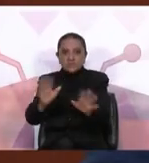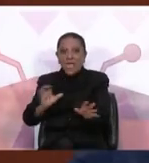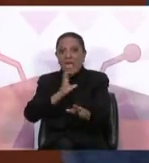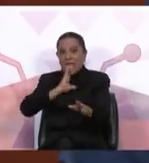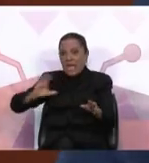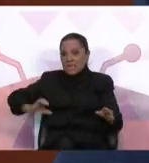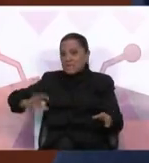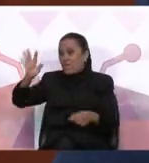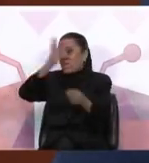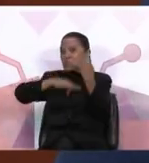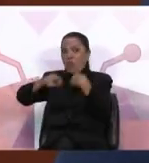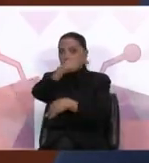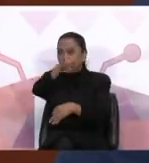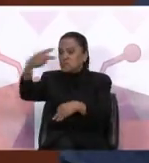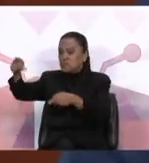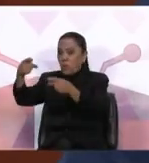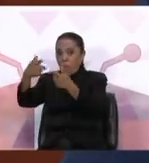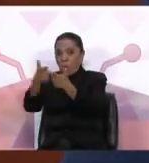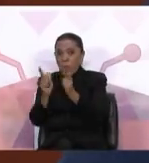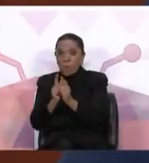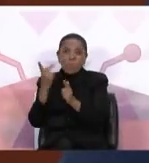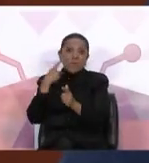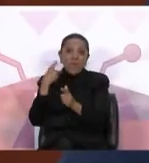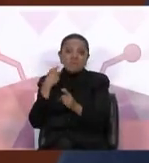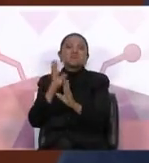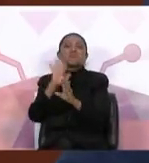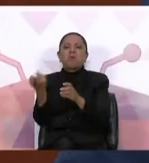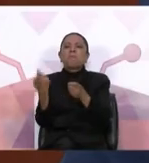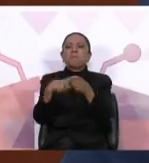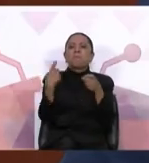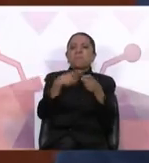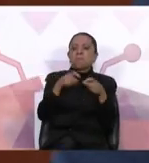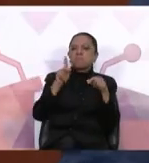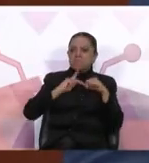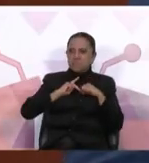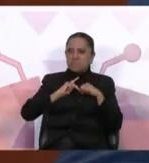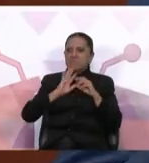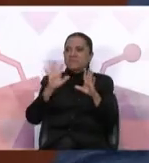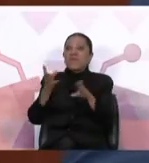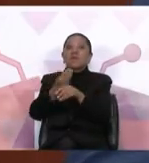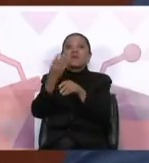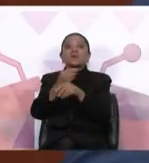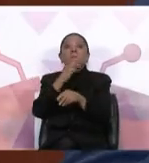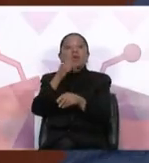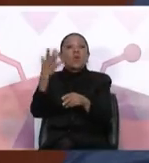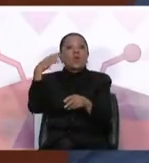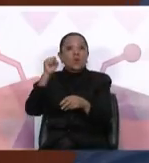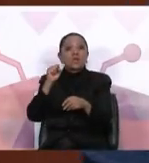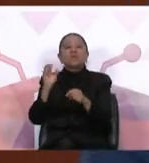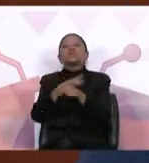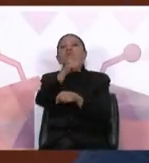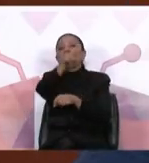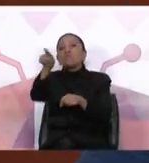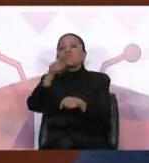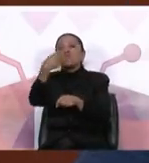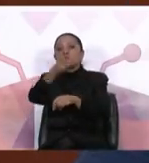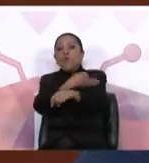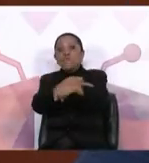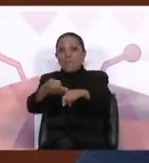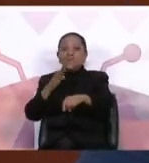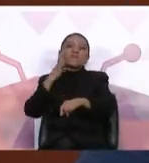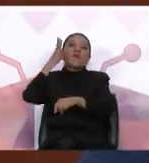partidos se han unido a este proyecto construyamos un mejor morelos construyamos los por ti por tu familia por el futuro de nuestros hijos